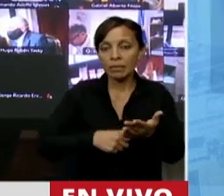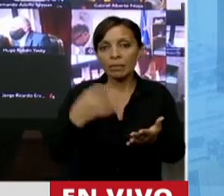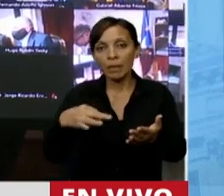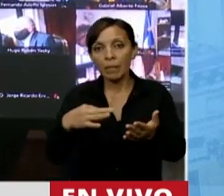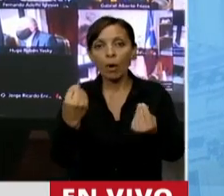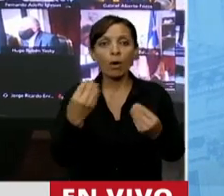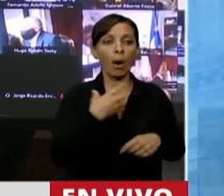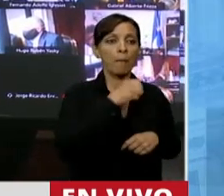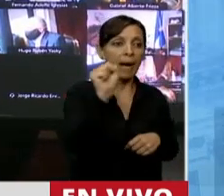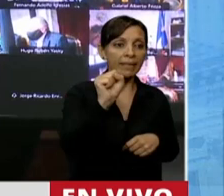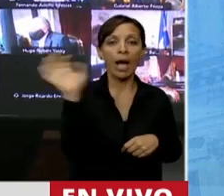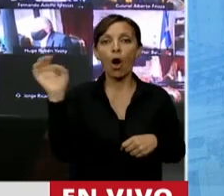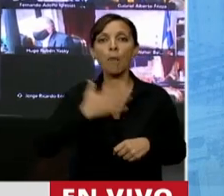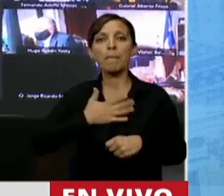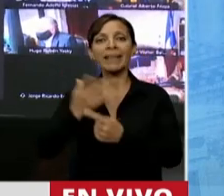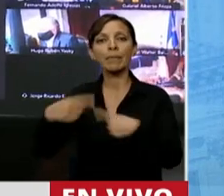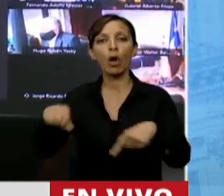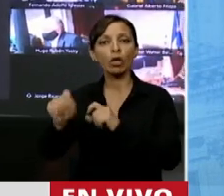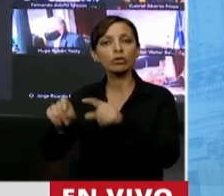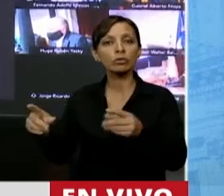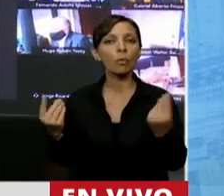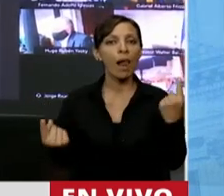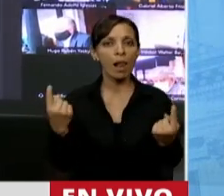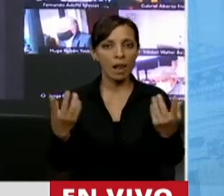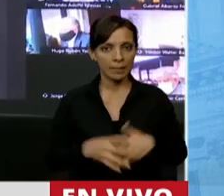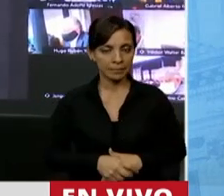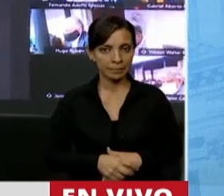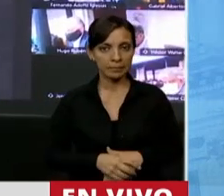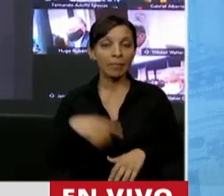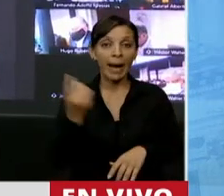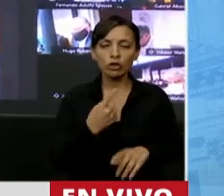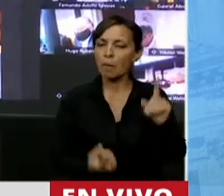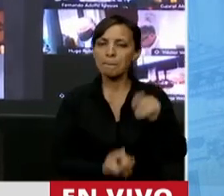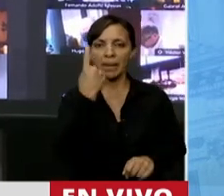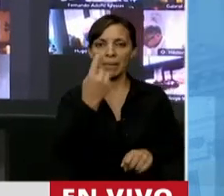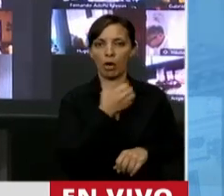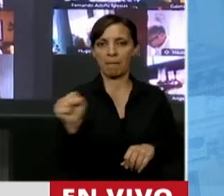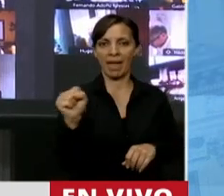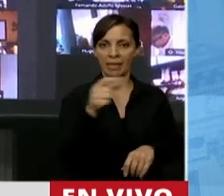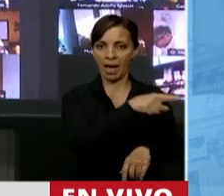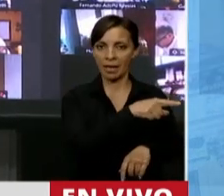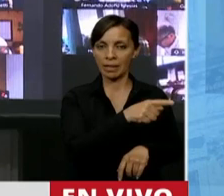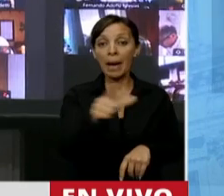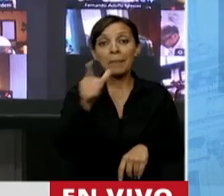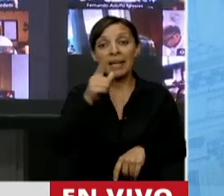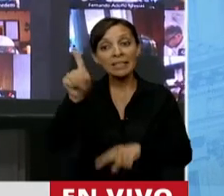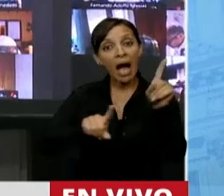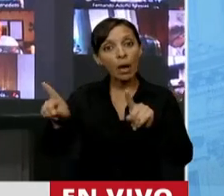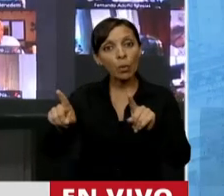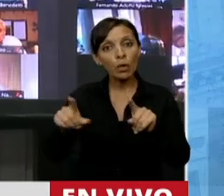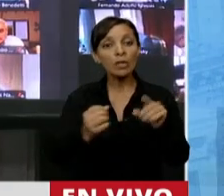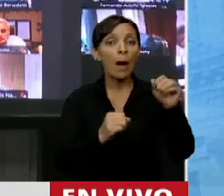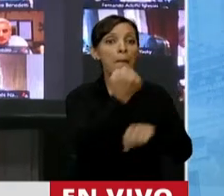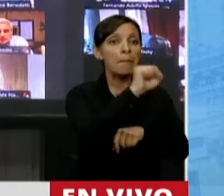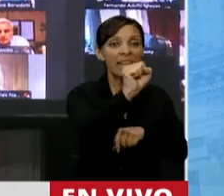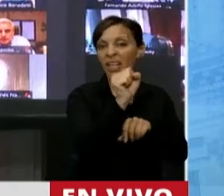la patria y el patrimonio. Y para nosotros siempre está primero la patria. Y hoy parece que para algunos, ante la